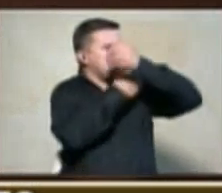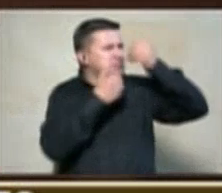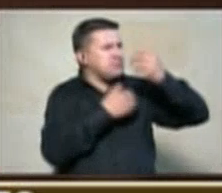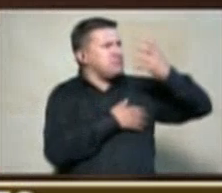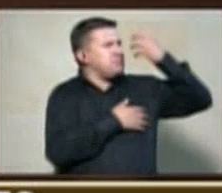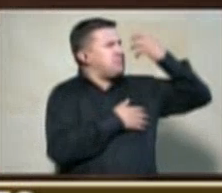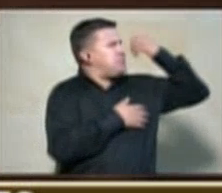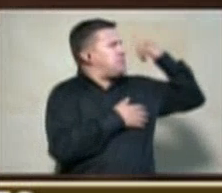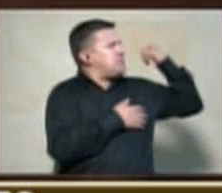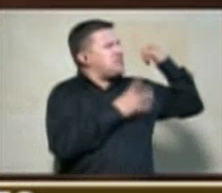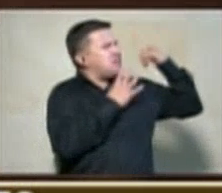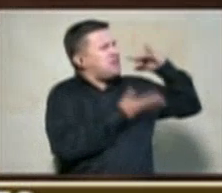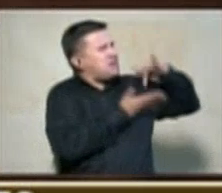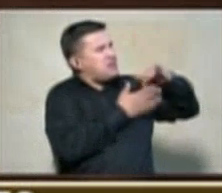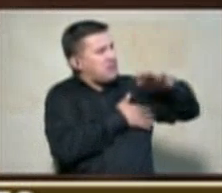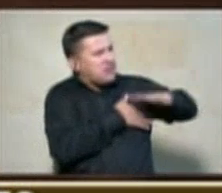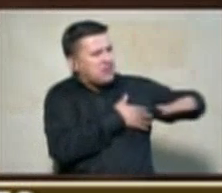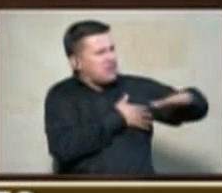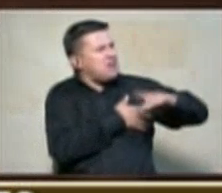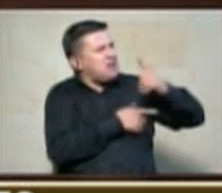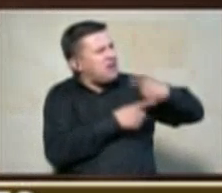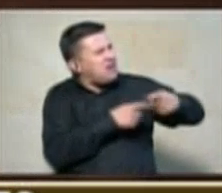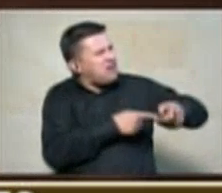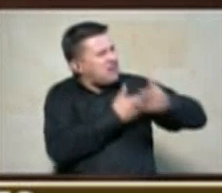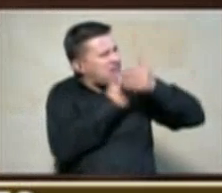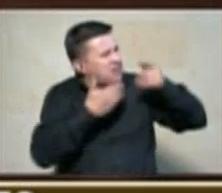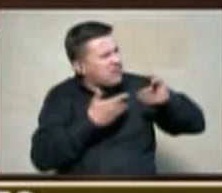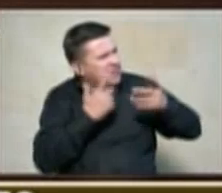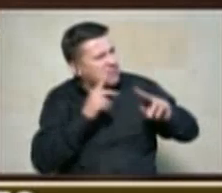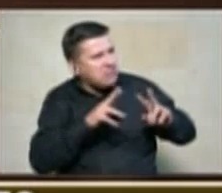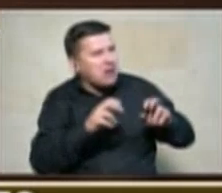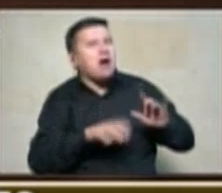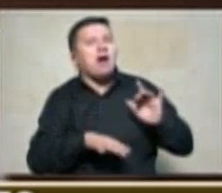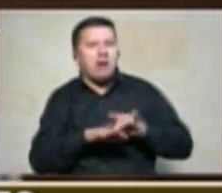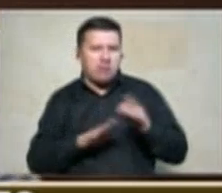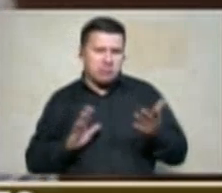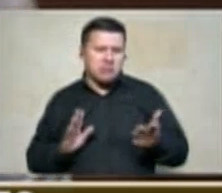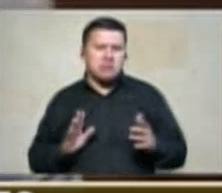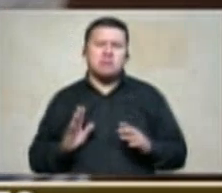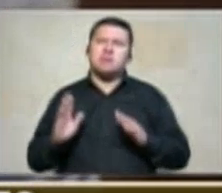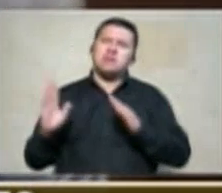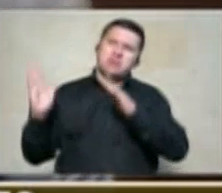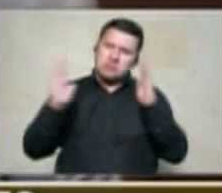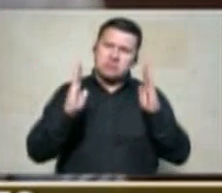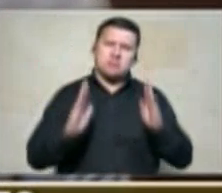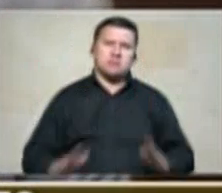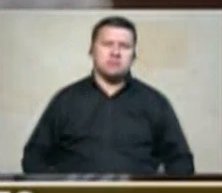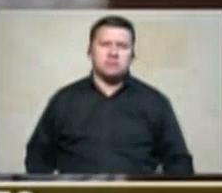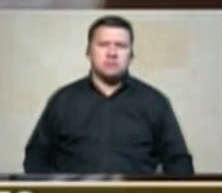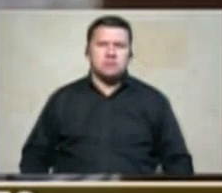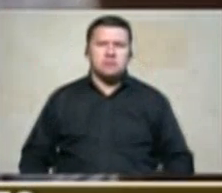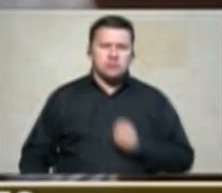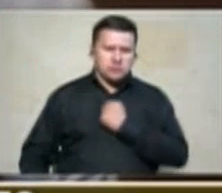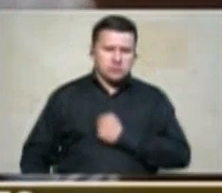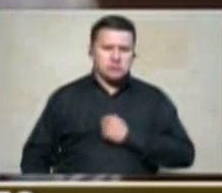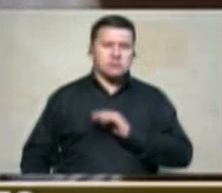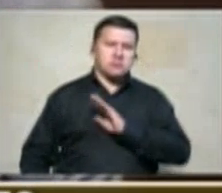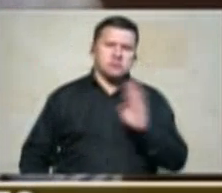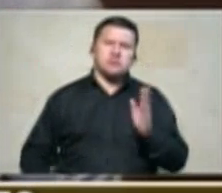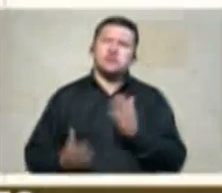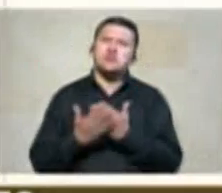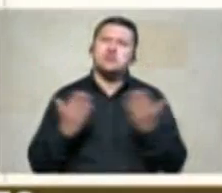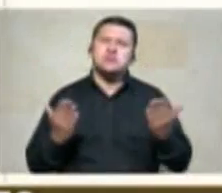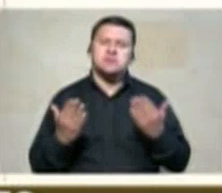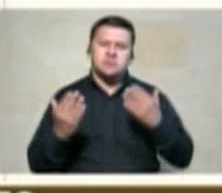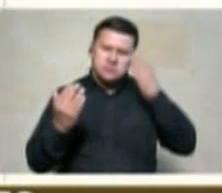que hicieron presencia en la zona, y eso se lleva a la demanda. Sigamos, por favor. Luego, ¿cómo